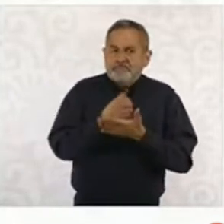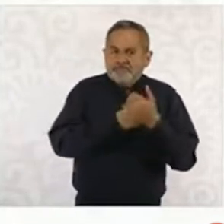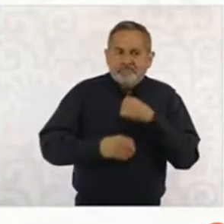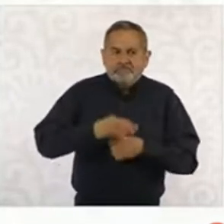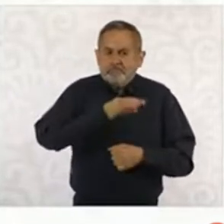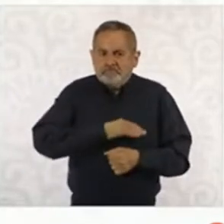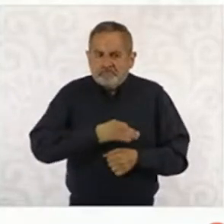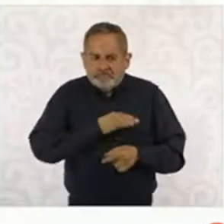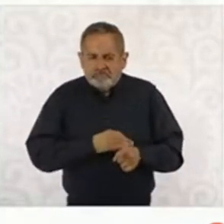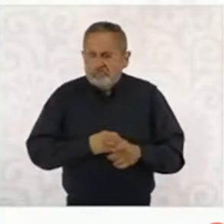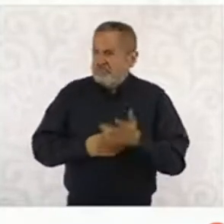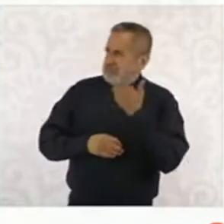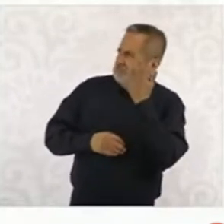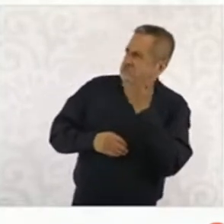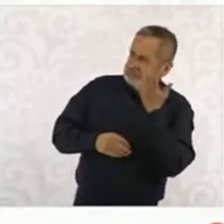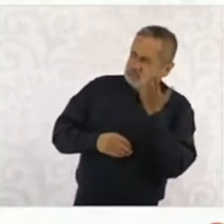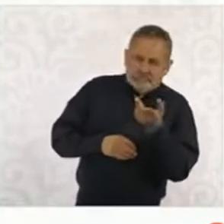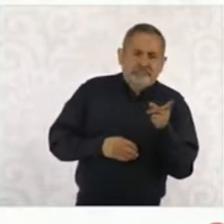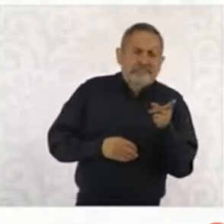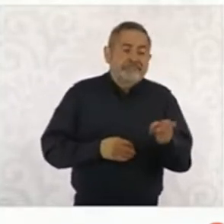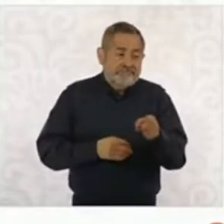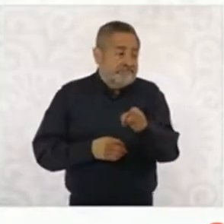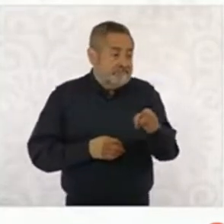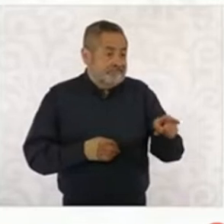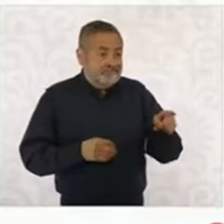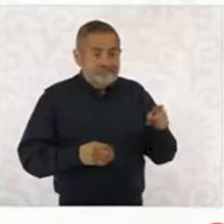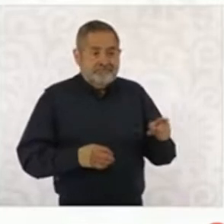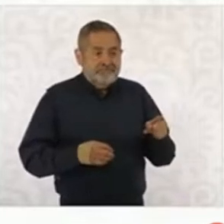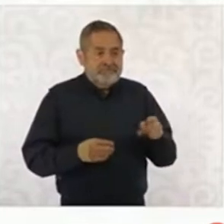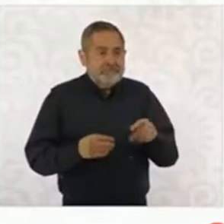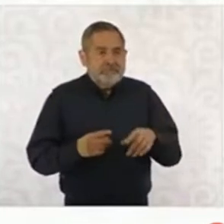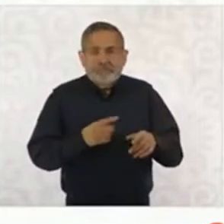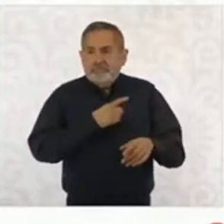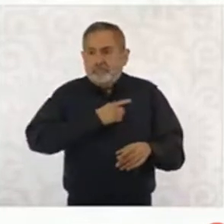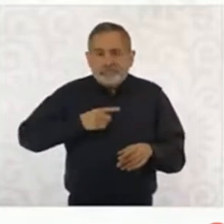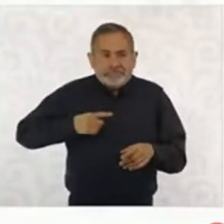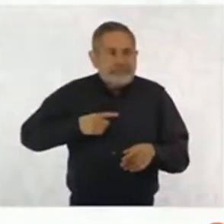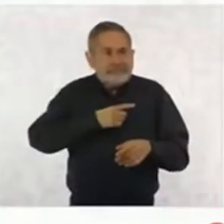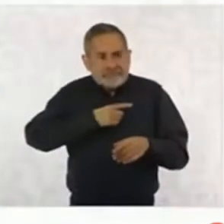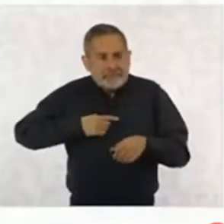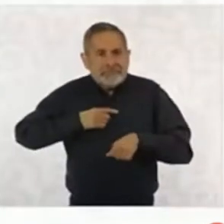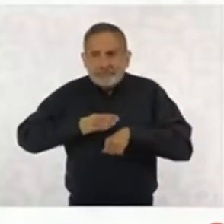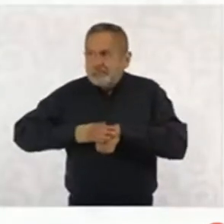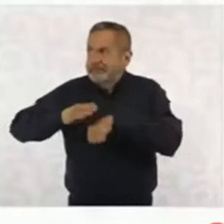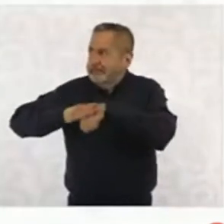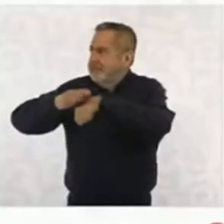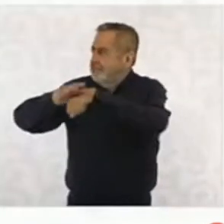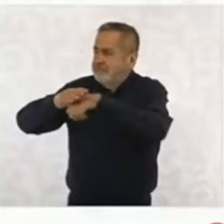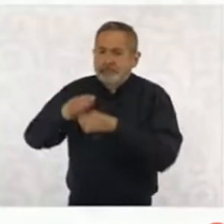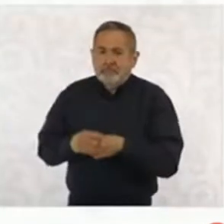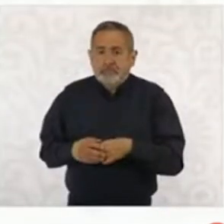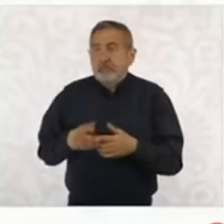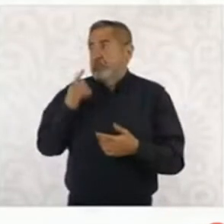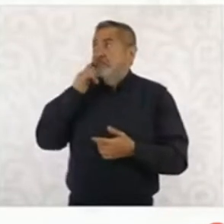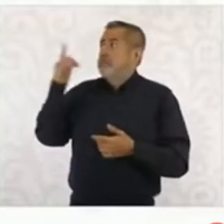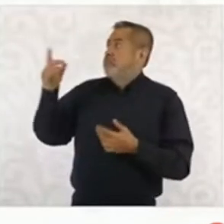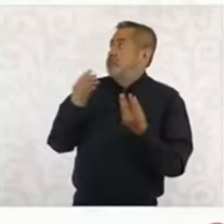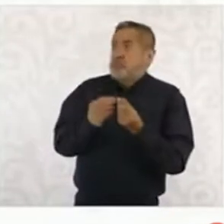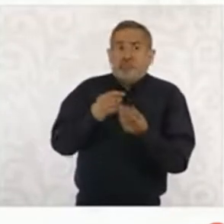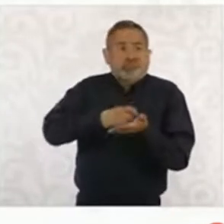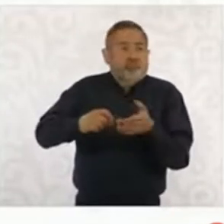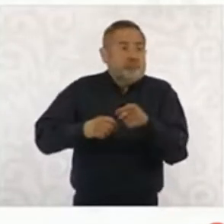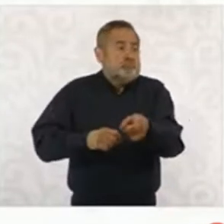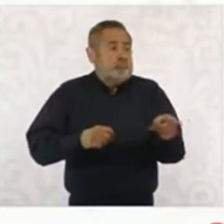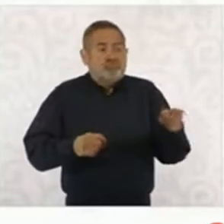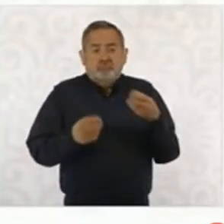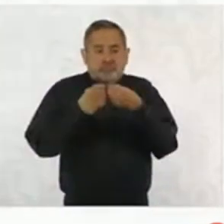Varias empresas. Se fue acrecentando el abuso de la figura de la consolidación. También ya se